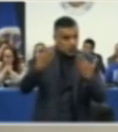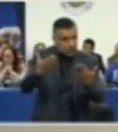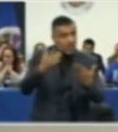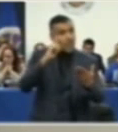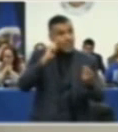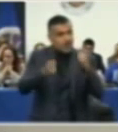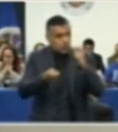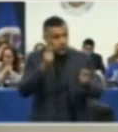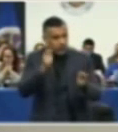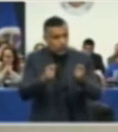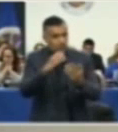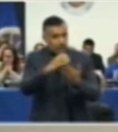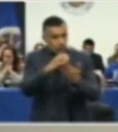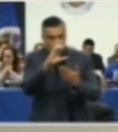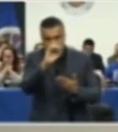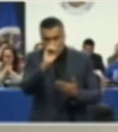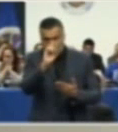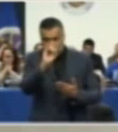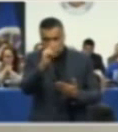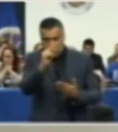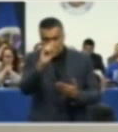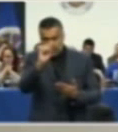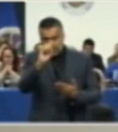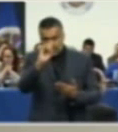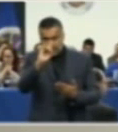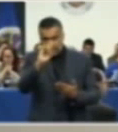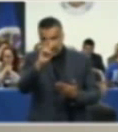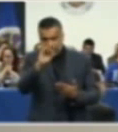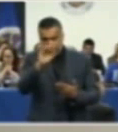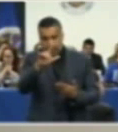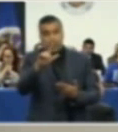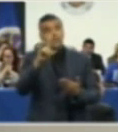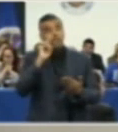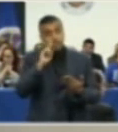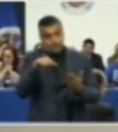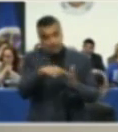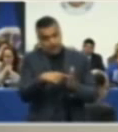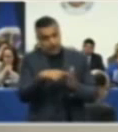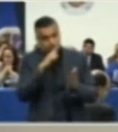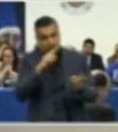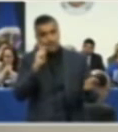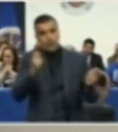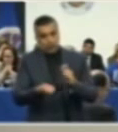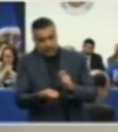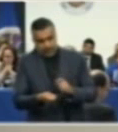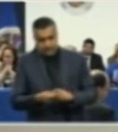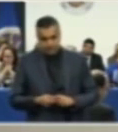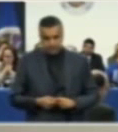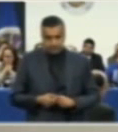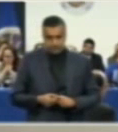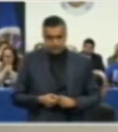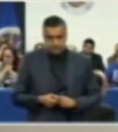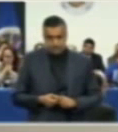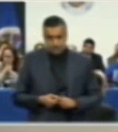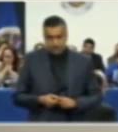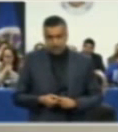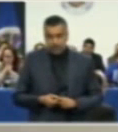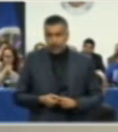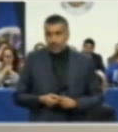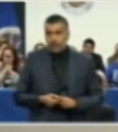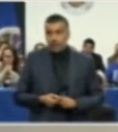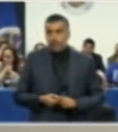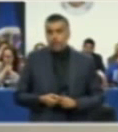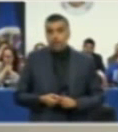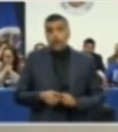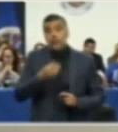de modificación del Código Civil, sin que a la fecha esa comisión esté siquiera conformada, ¿no? No